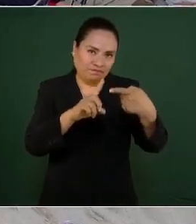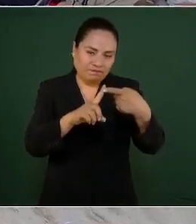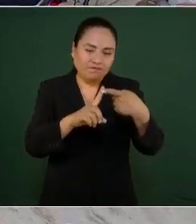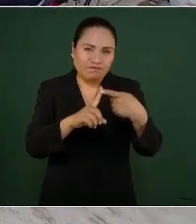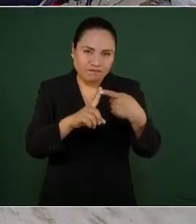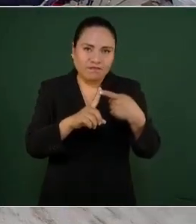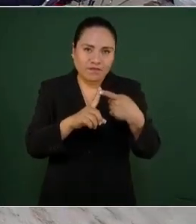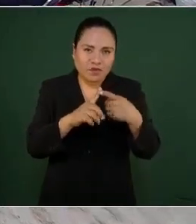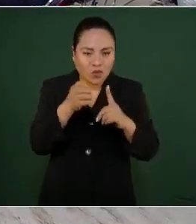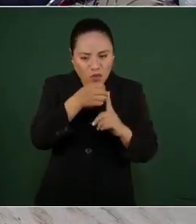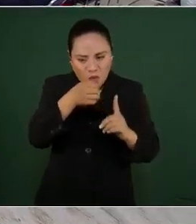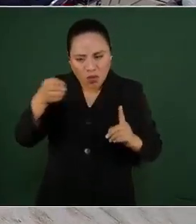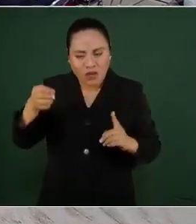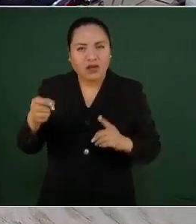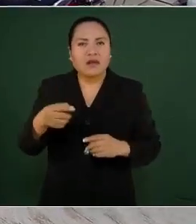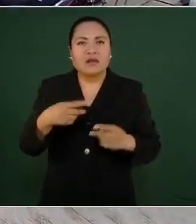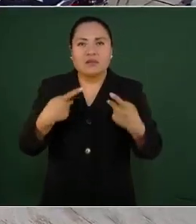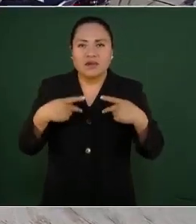regularización de los mexicanos